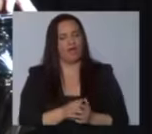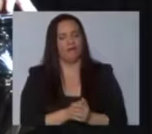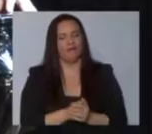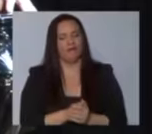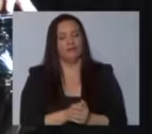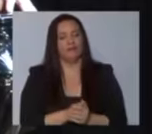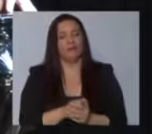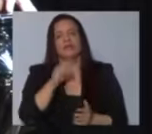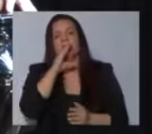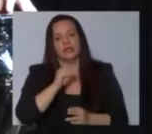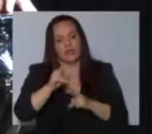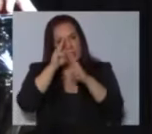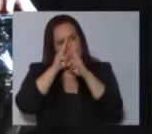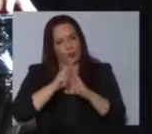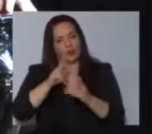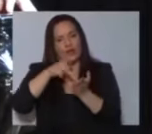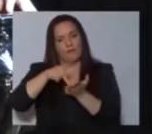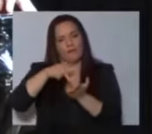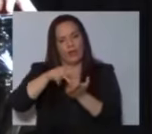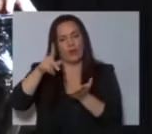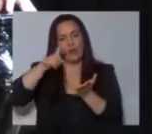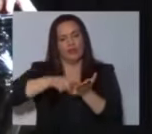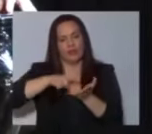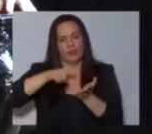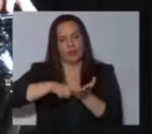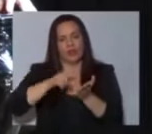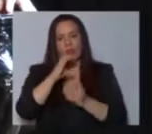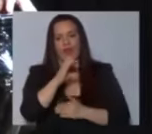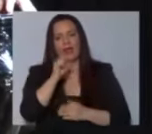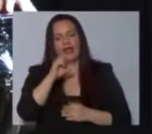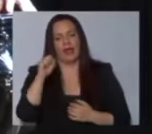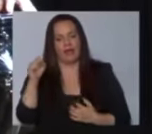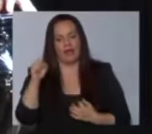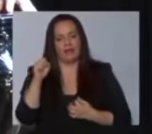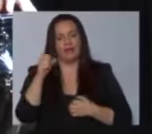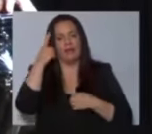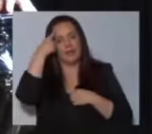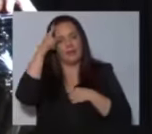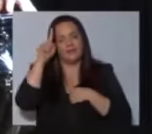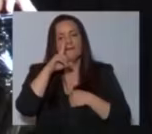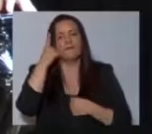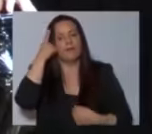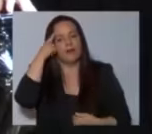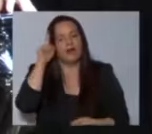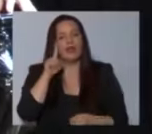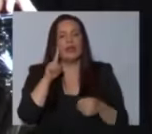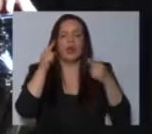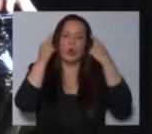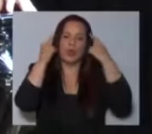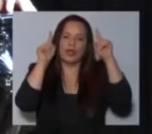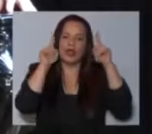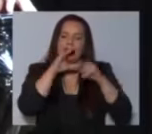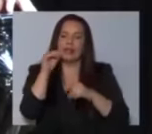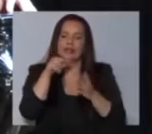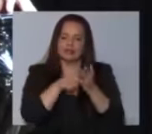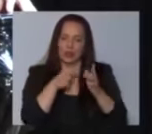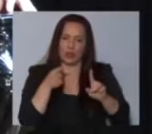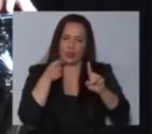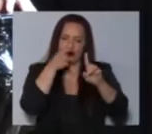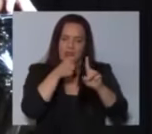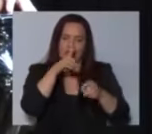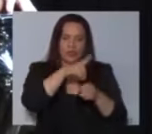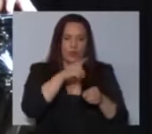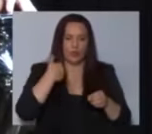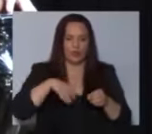que honre el pago de la deuda con la Caja. Para lograr ese objetivo, los diputados y diputadas